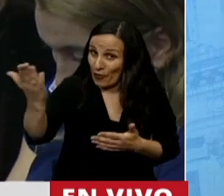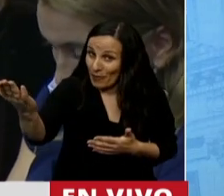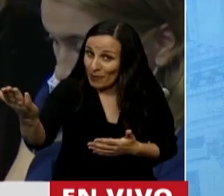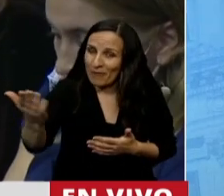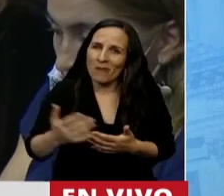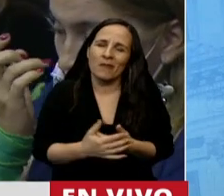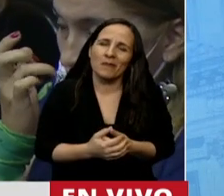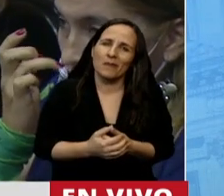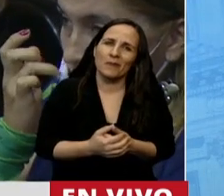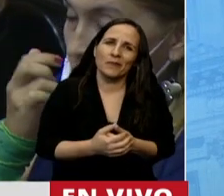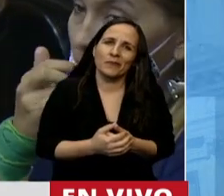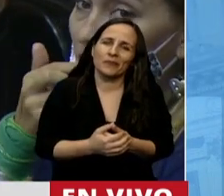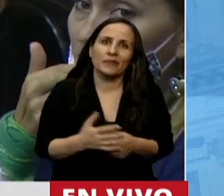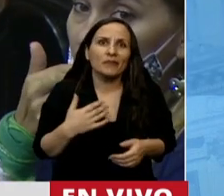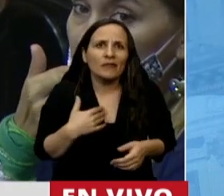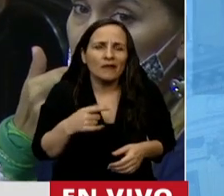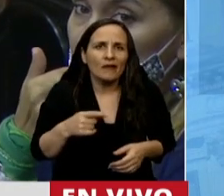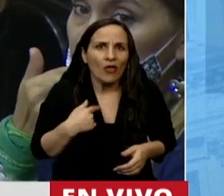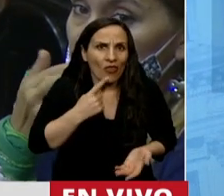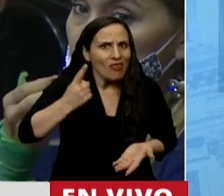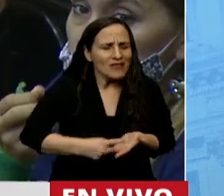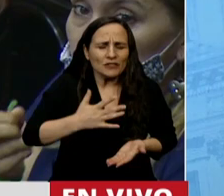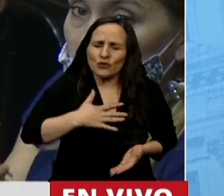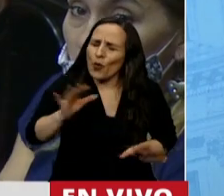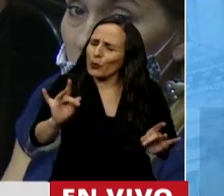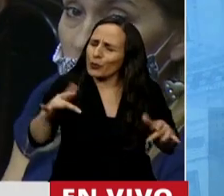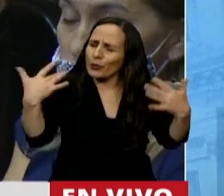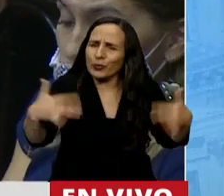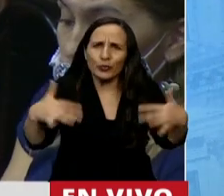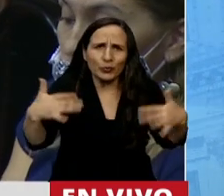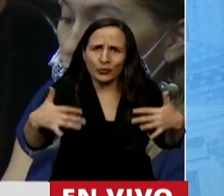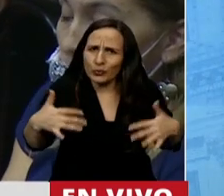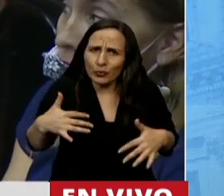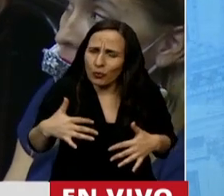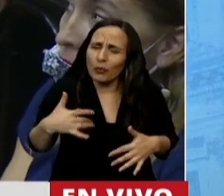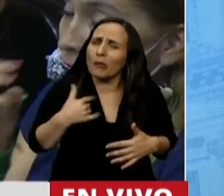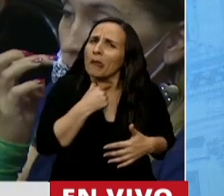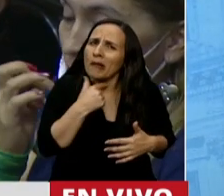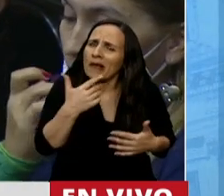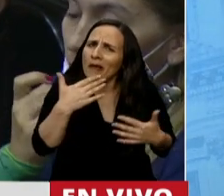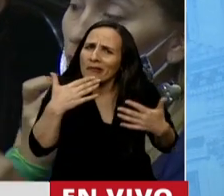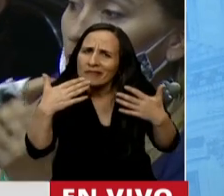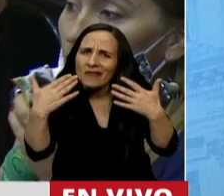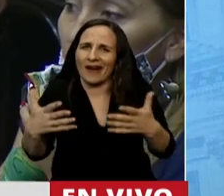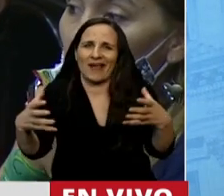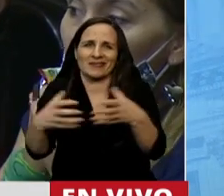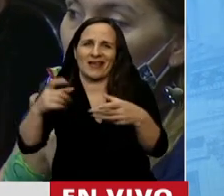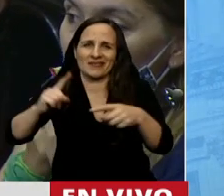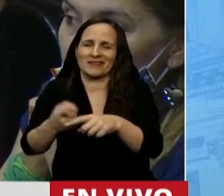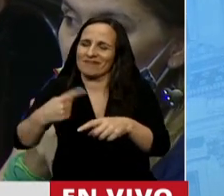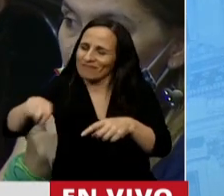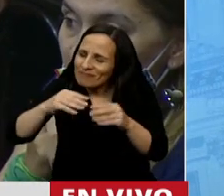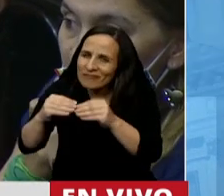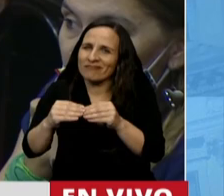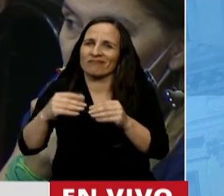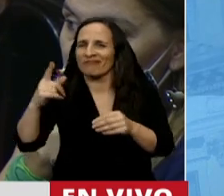que me costó mucho tomar esta decisión, pero, y además quiero agradecerle a mi bloque, a mis compañeros, a